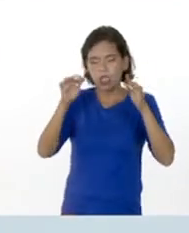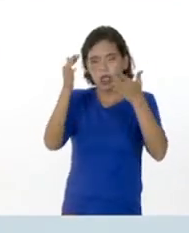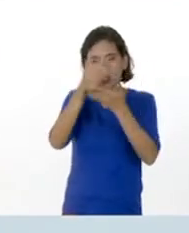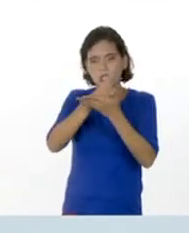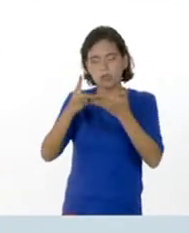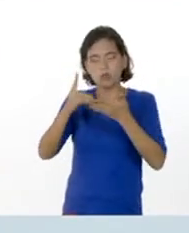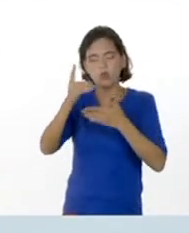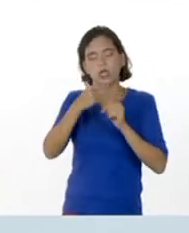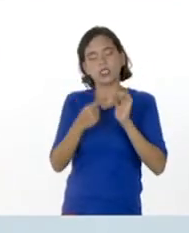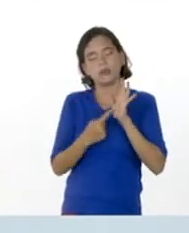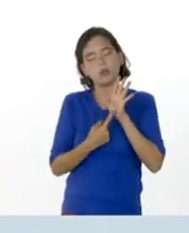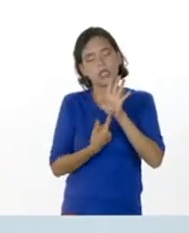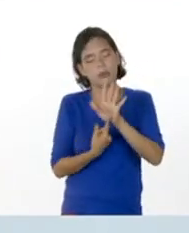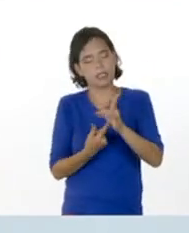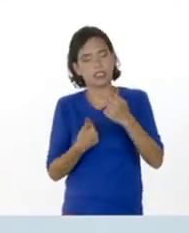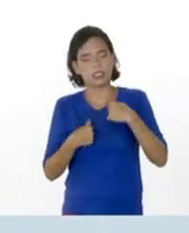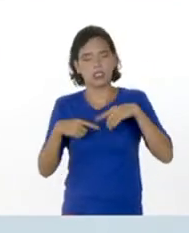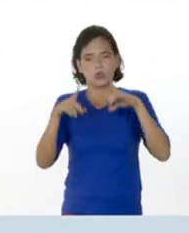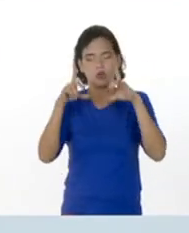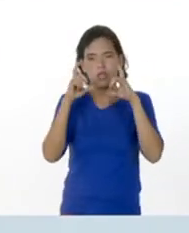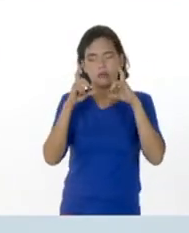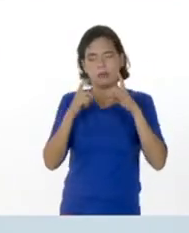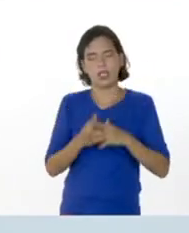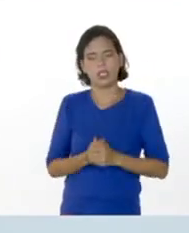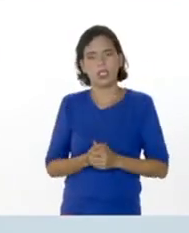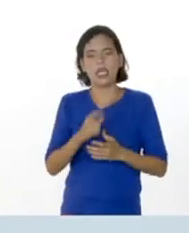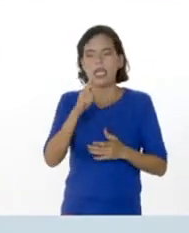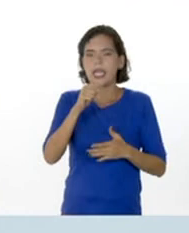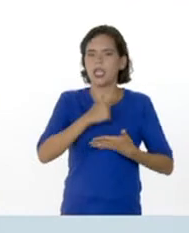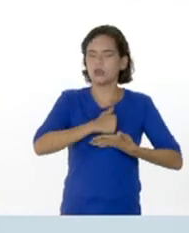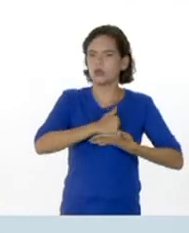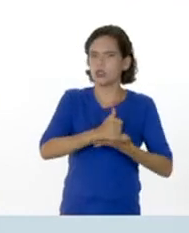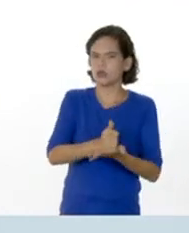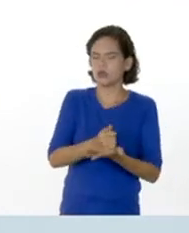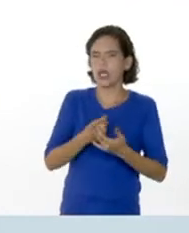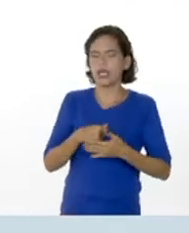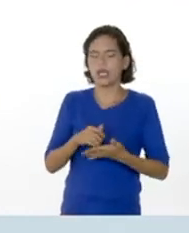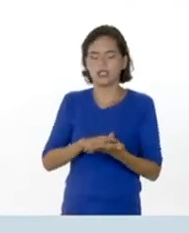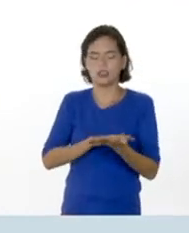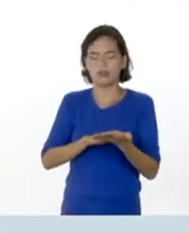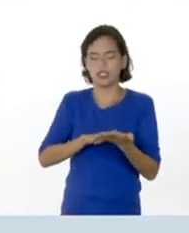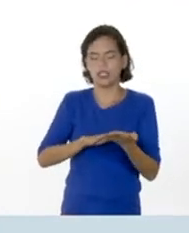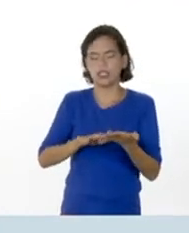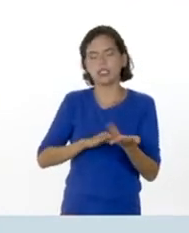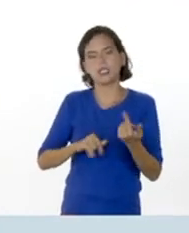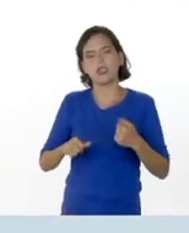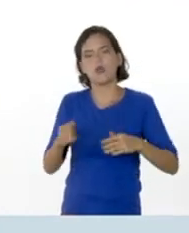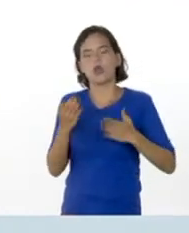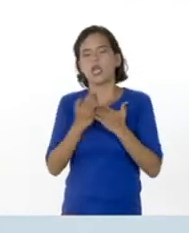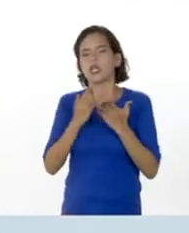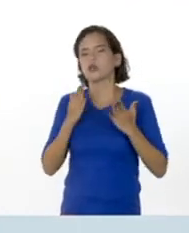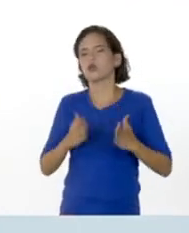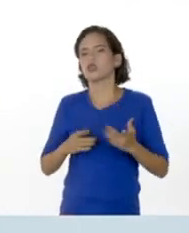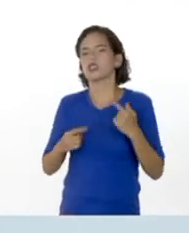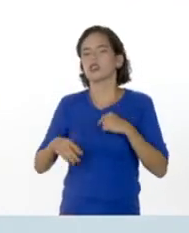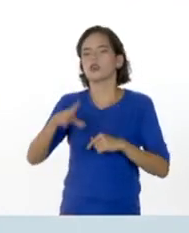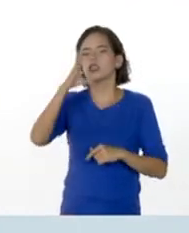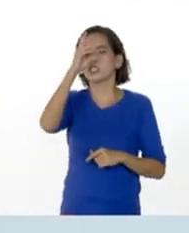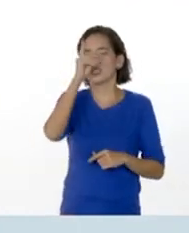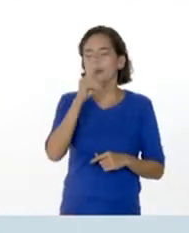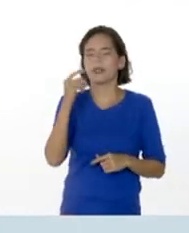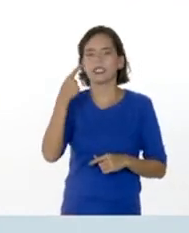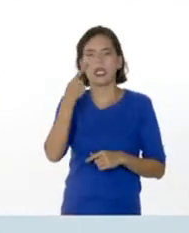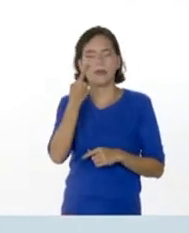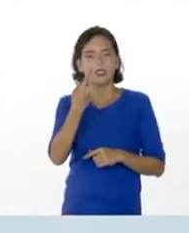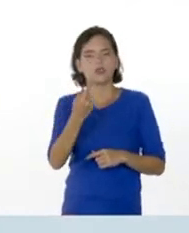estamos representando a través de las imágenes. Esto ayudará a que a través del rastreo, el estudiante con la deficiencia visual pueda